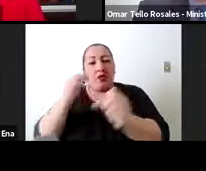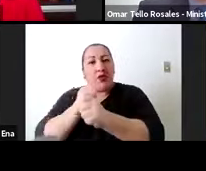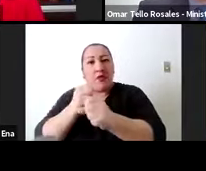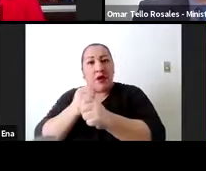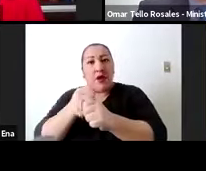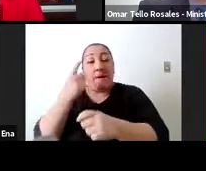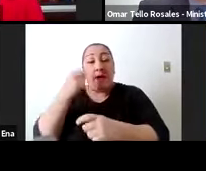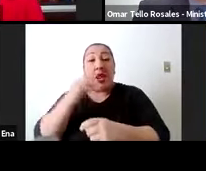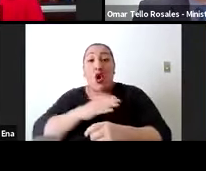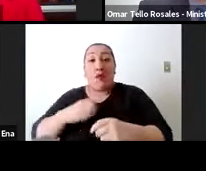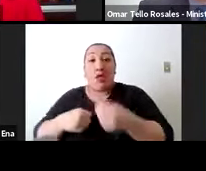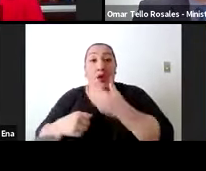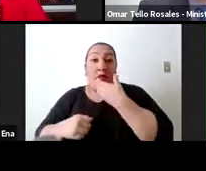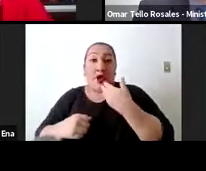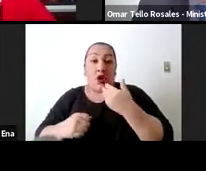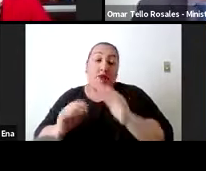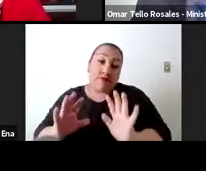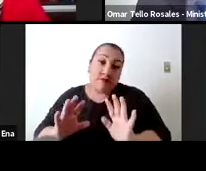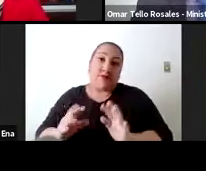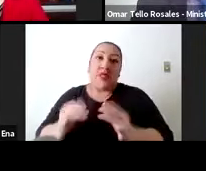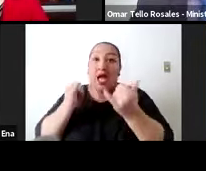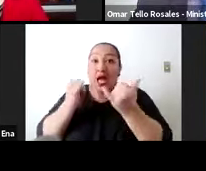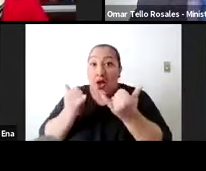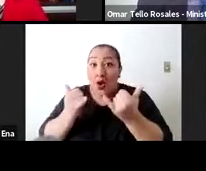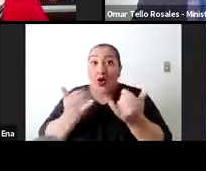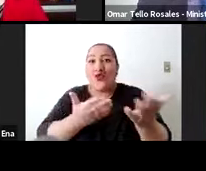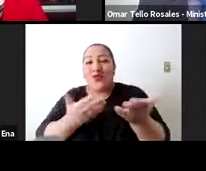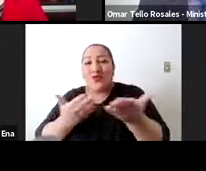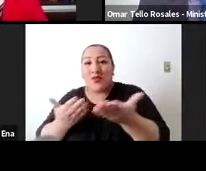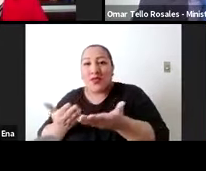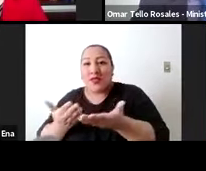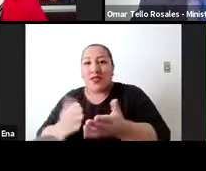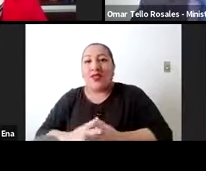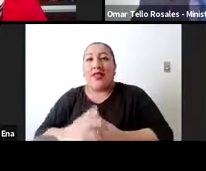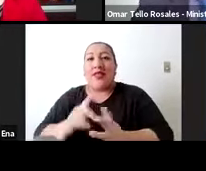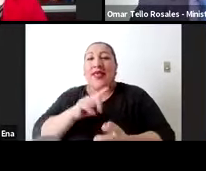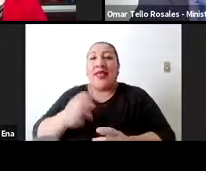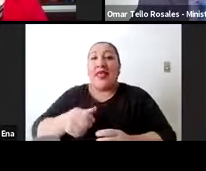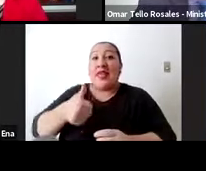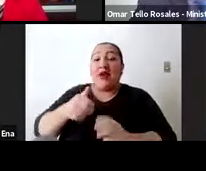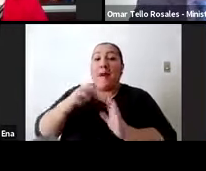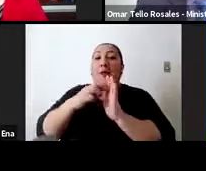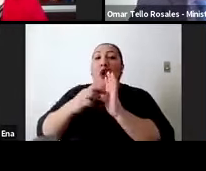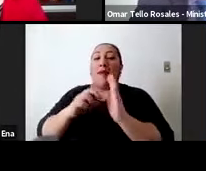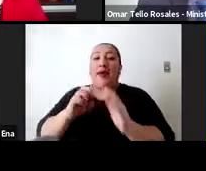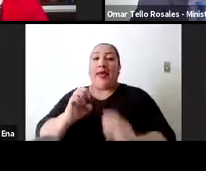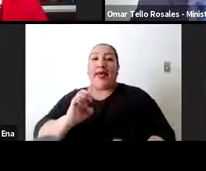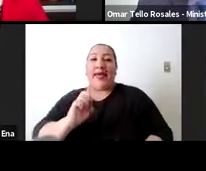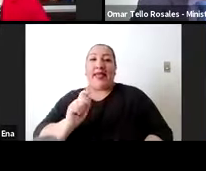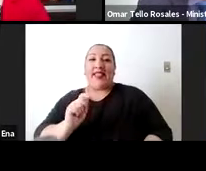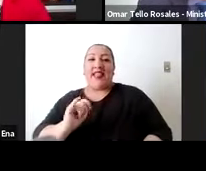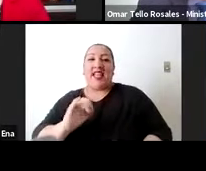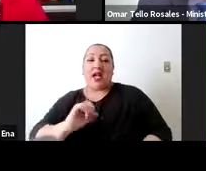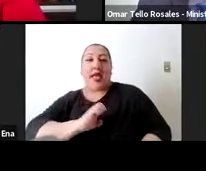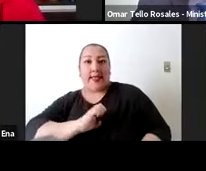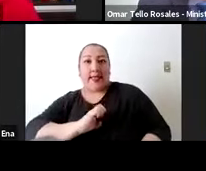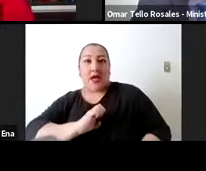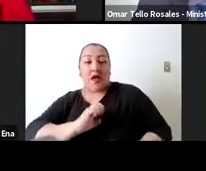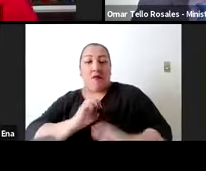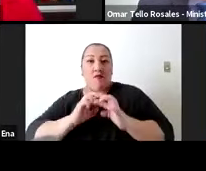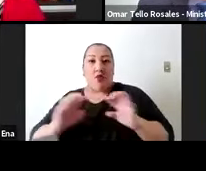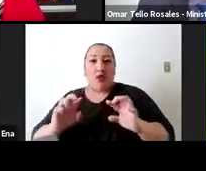inmediatamente invito a Idalí Rojas, jefa del Programa de Ética Pública y Prevención de la Corrupción, para que nos haga